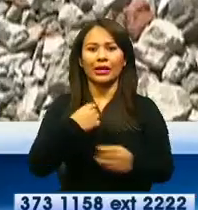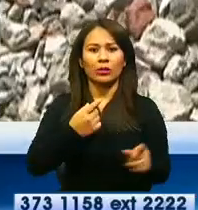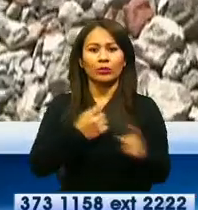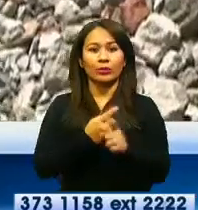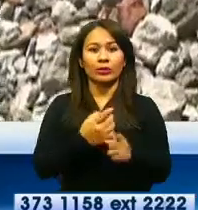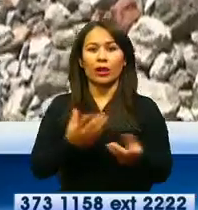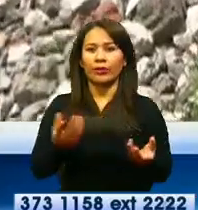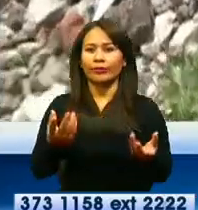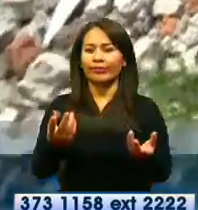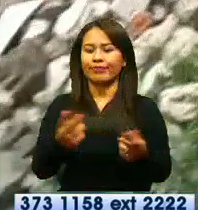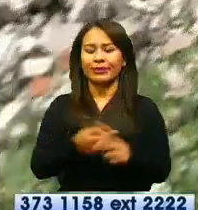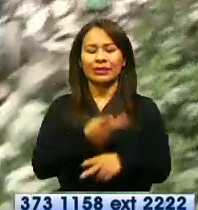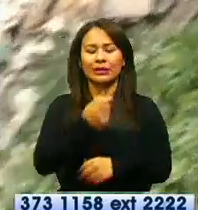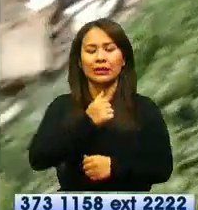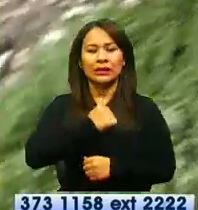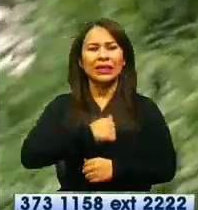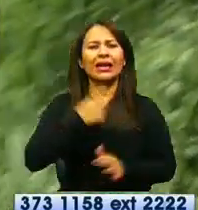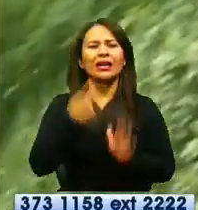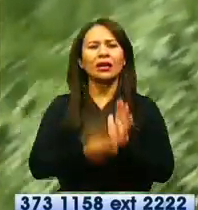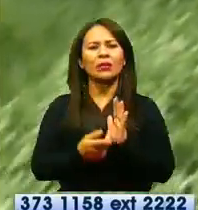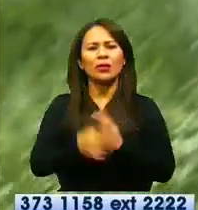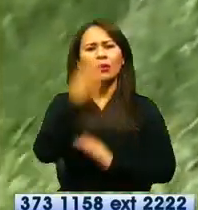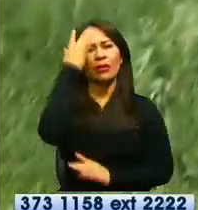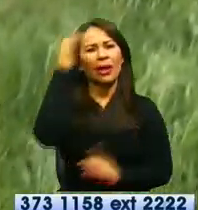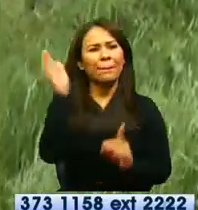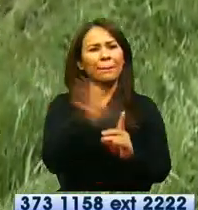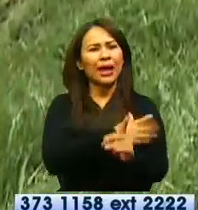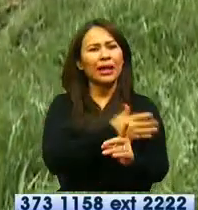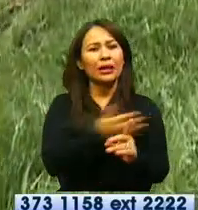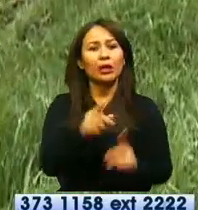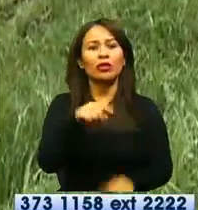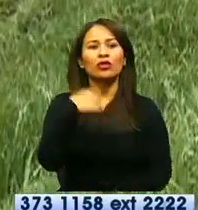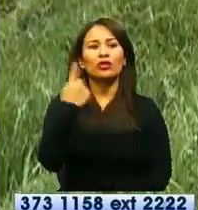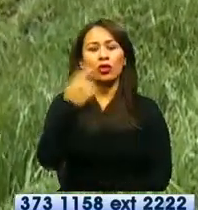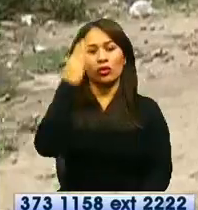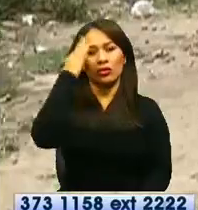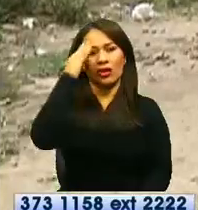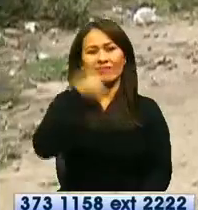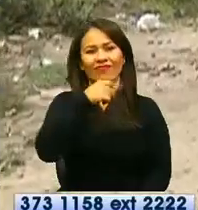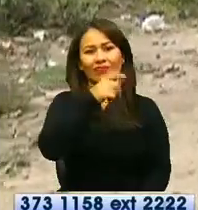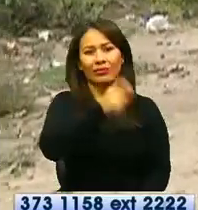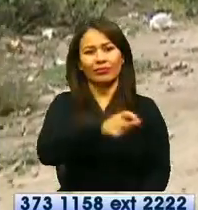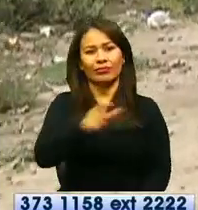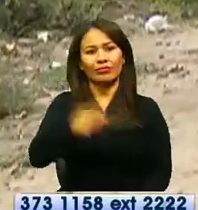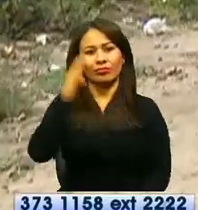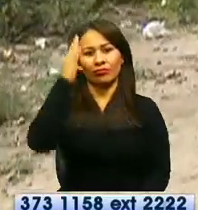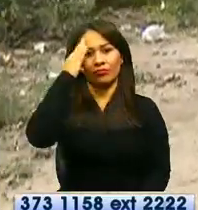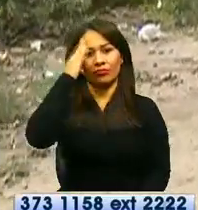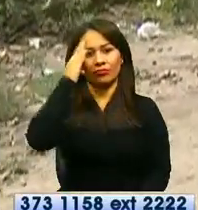encontradas. Pero ¿qué pasó? ¿Por qué del trato violento? Solo ellas tienen la respuesta. En Quito informó Iván Casame.